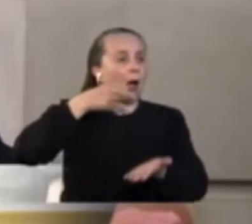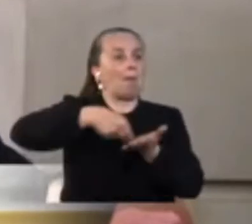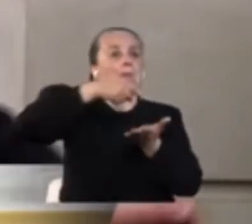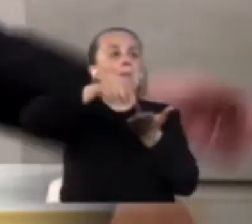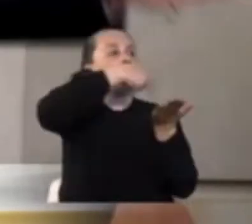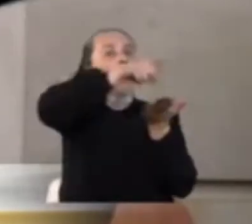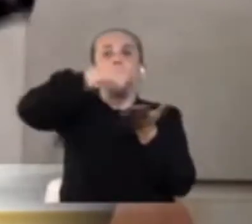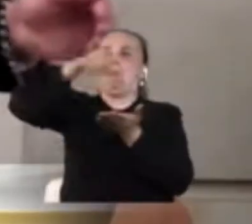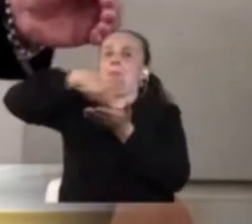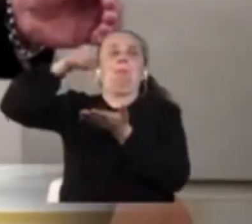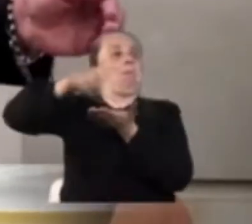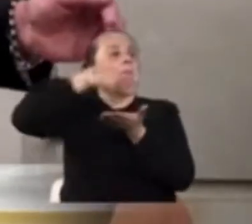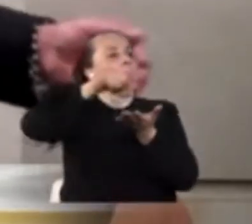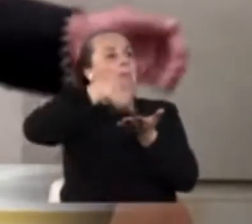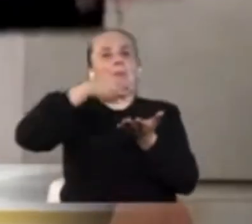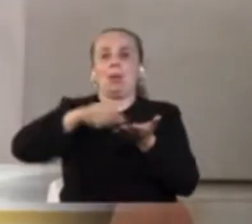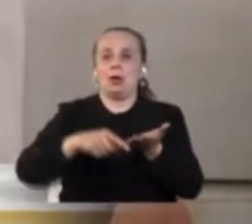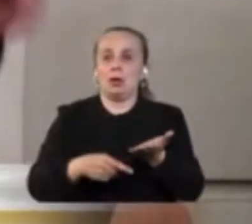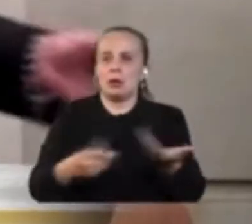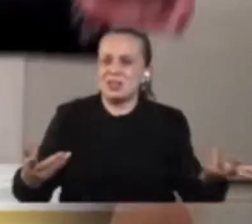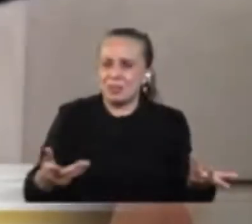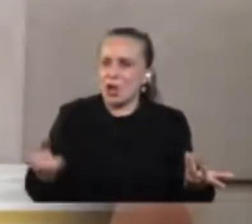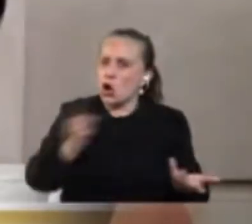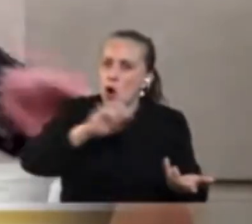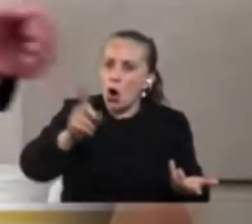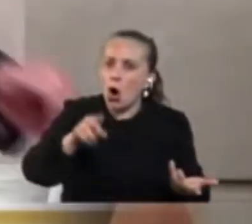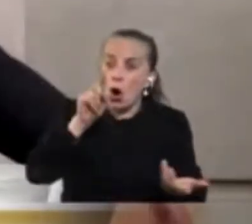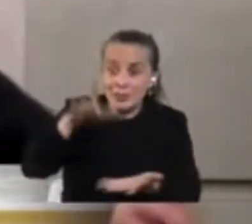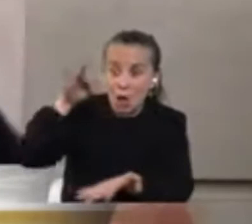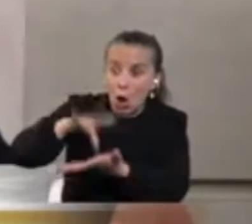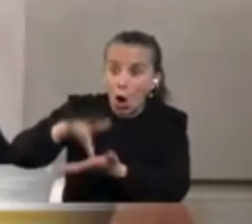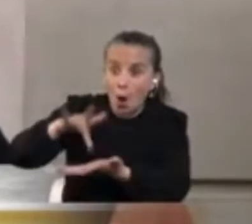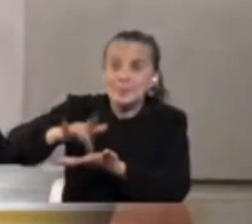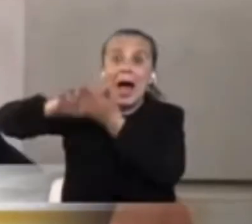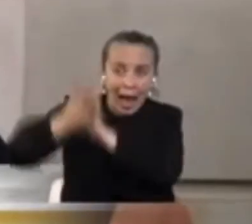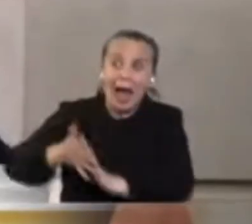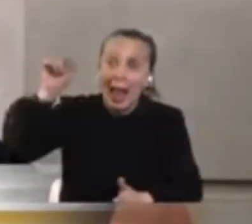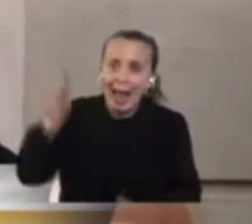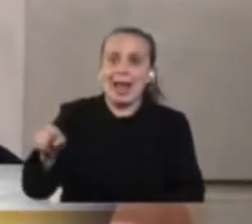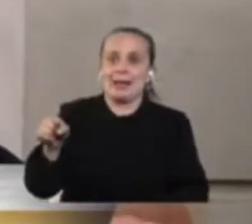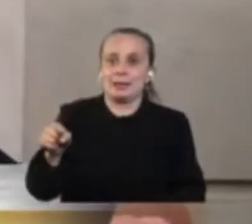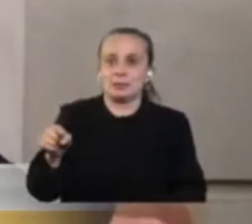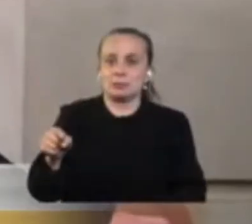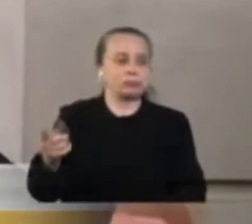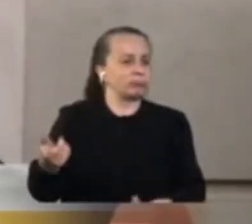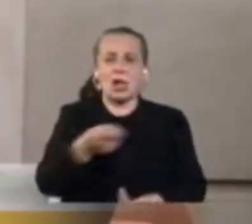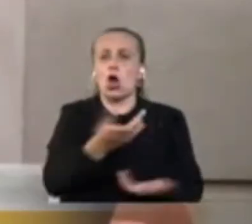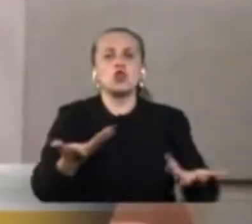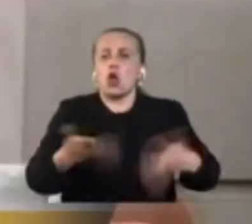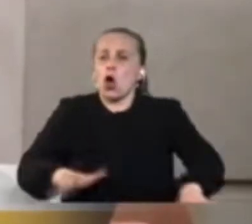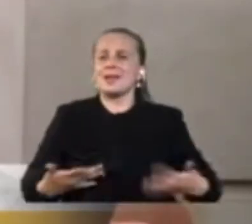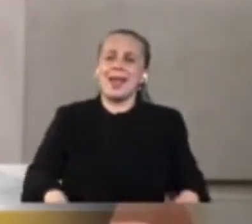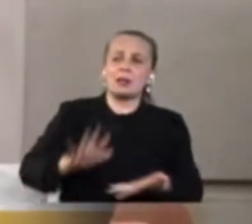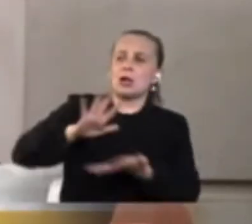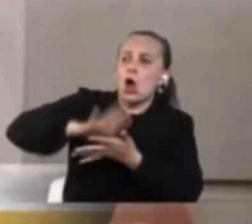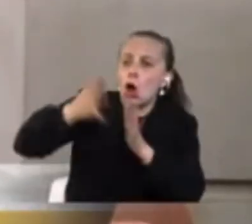cuando debería disminuir la parte más costosa del endeudamiento colombiano. No quieren reducir el déficit